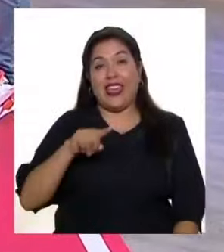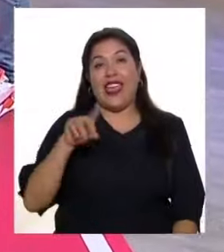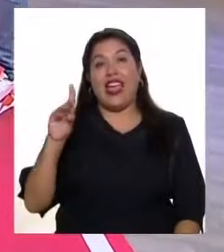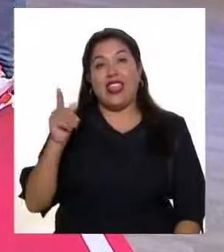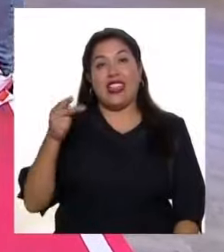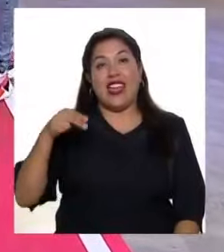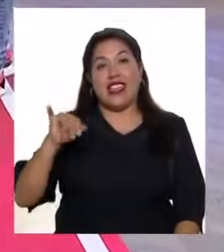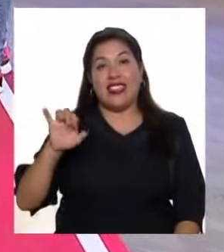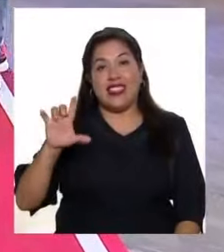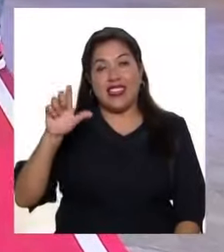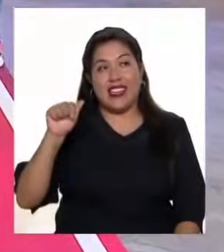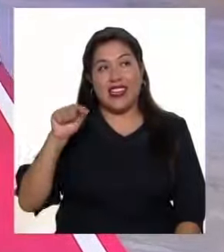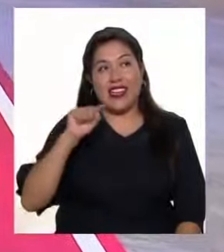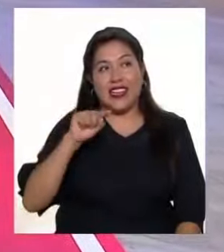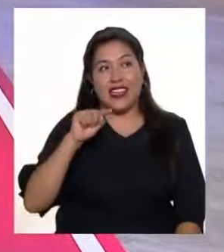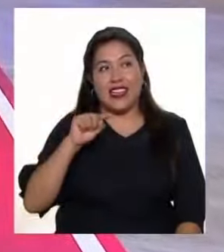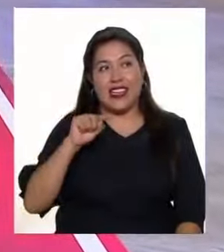el